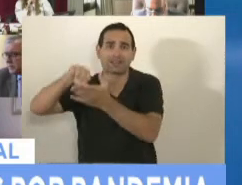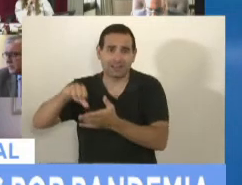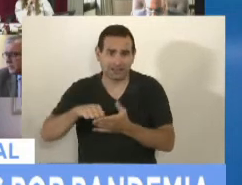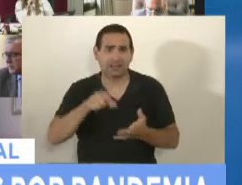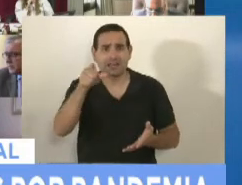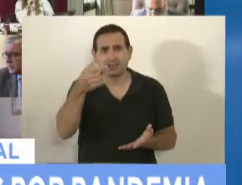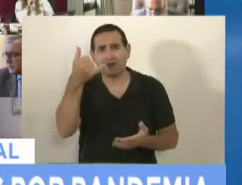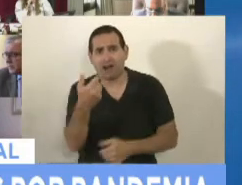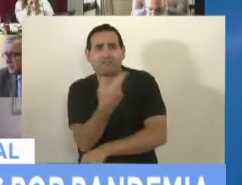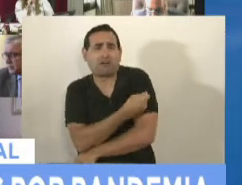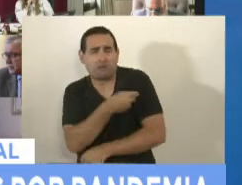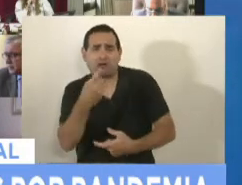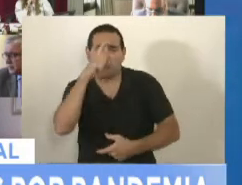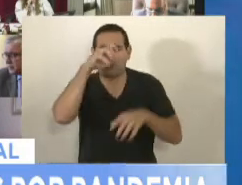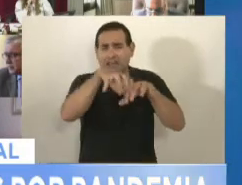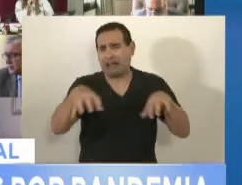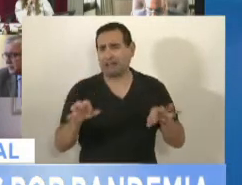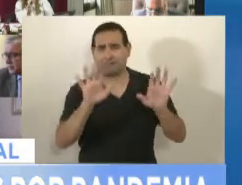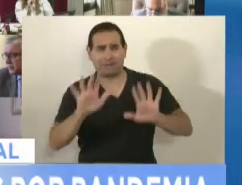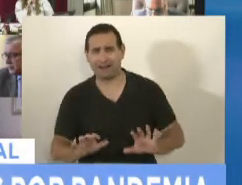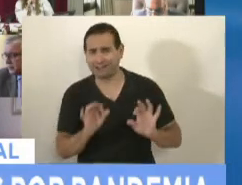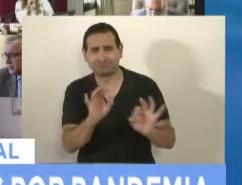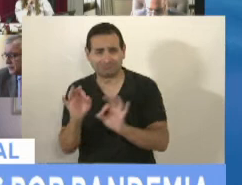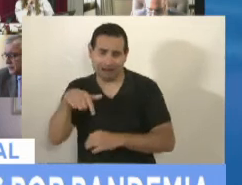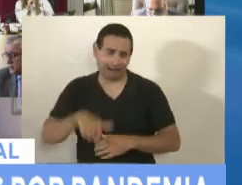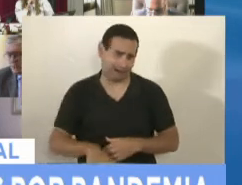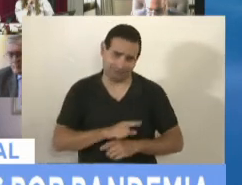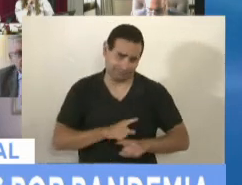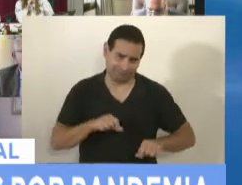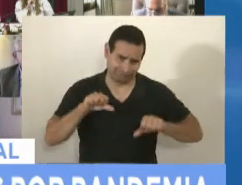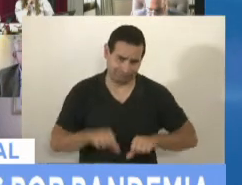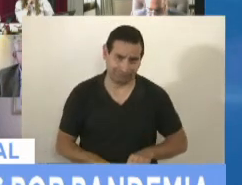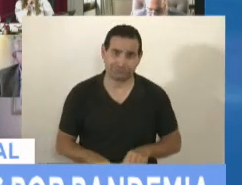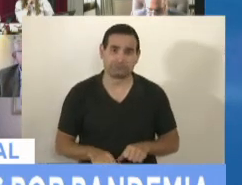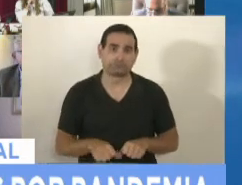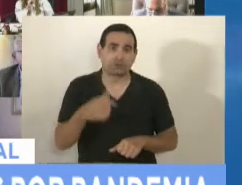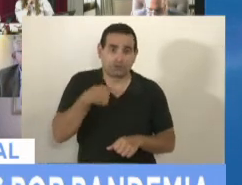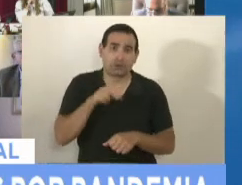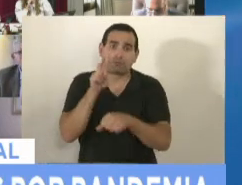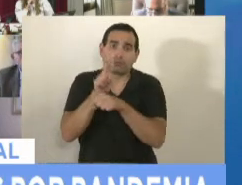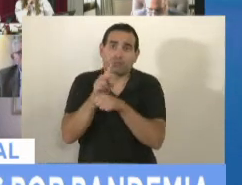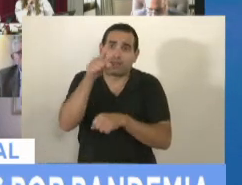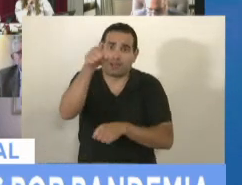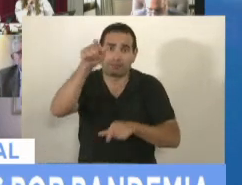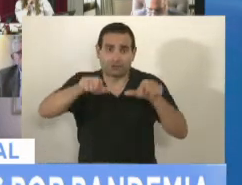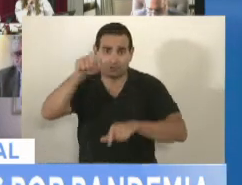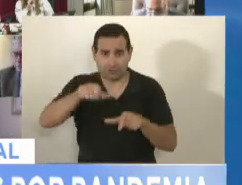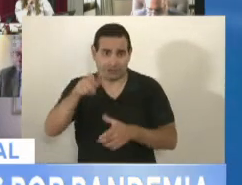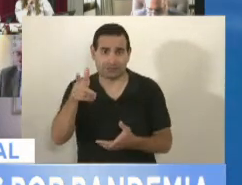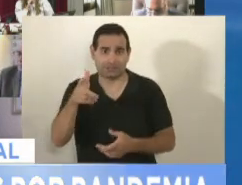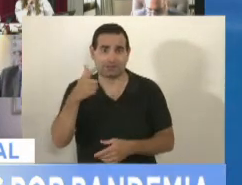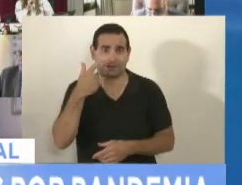van a adquirir vacunas, mucho mejor que nosotros. Lo estamos protegiendo más a ellos que al votante